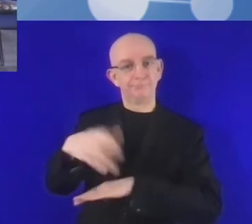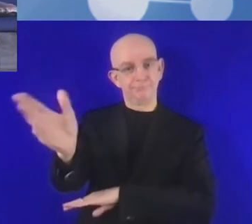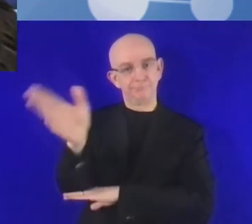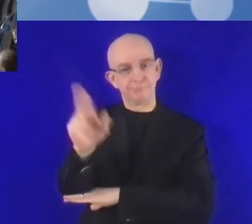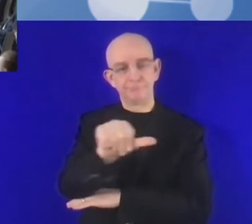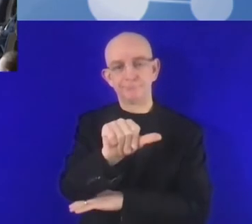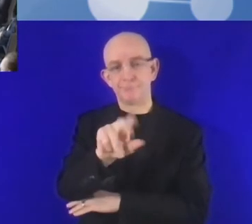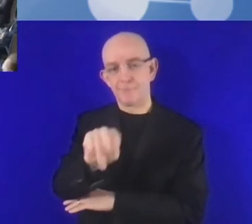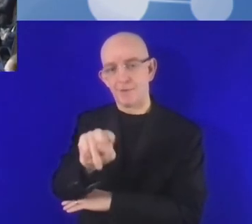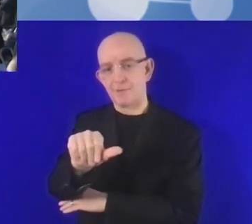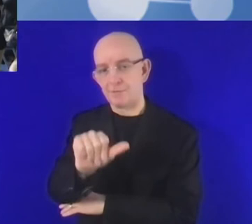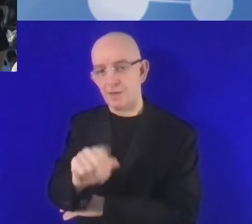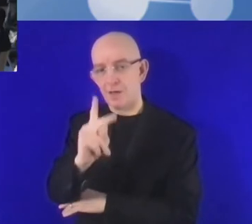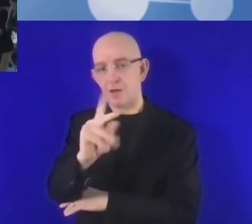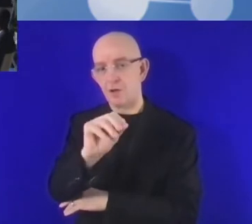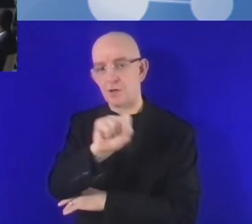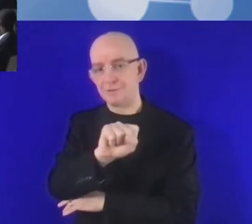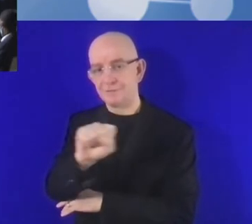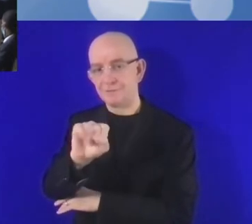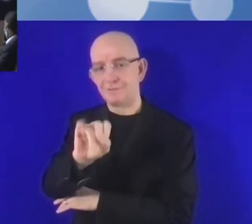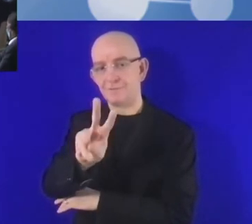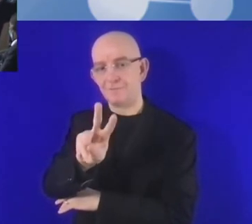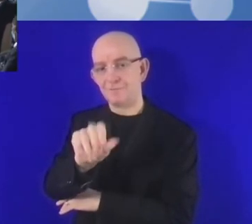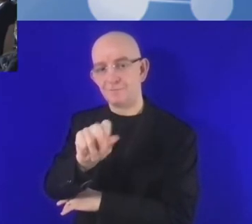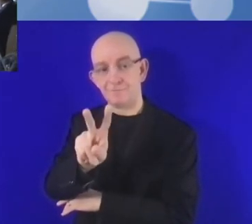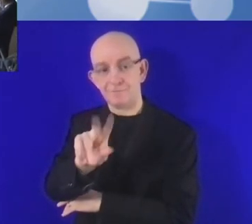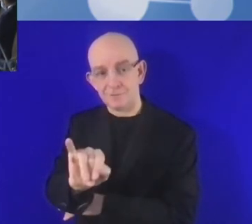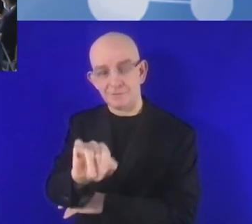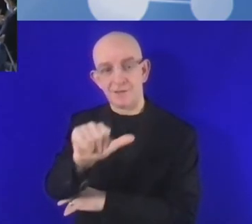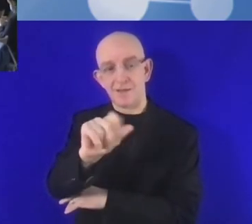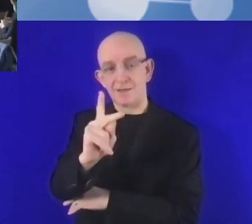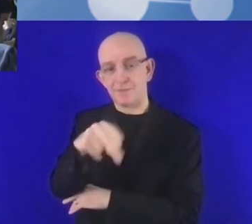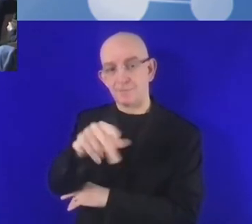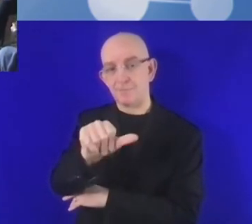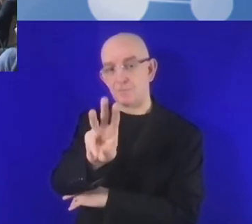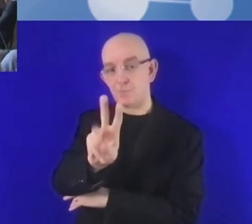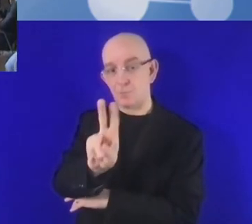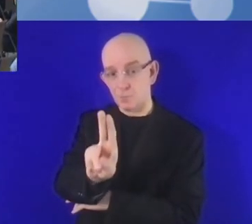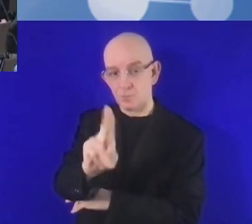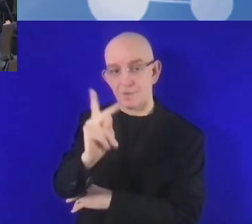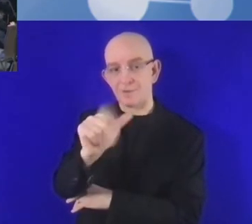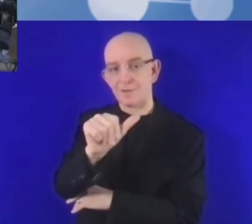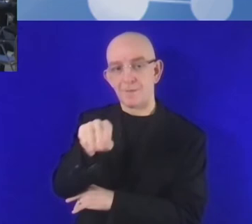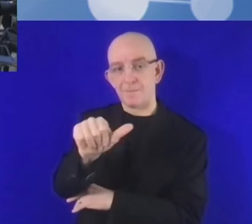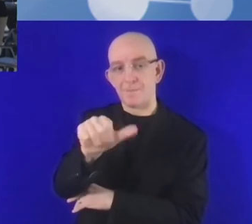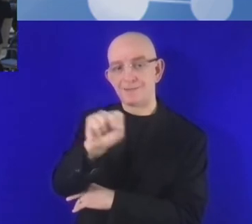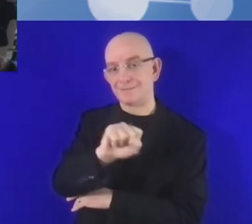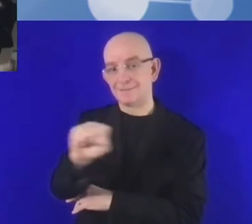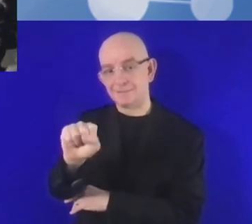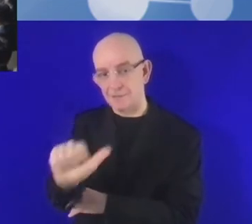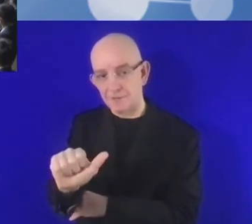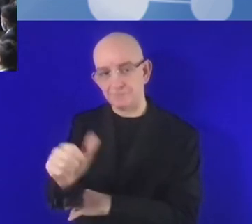a doña Kosiwabi Akpavu Kamasa, quien está con nosotros aquí en Katowice.